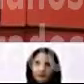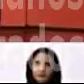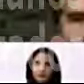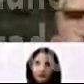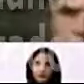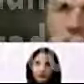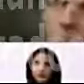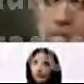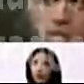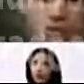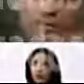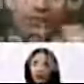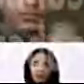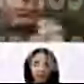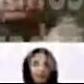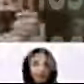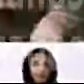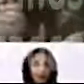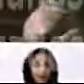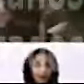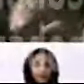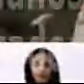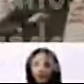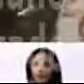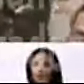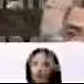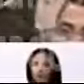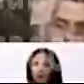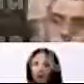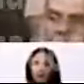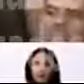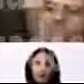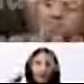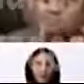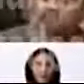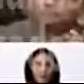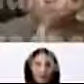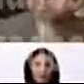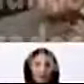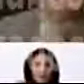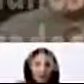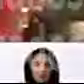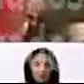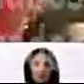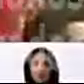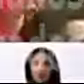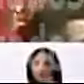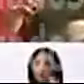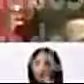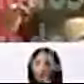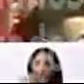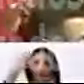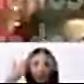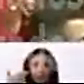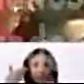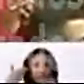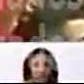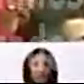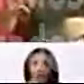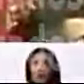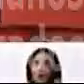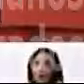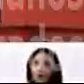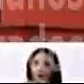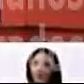Hoy levantamos nuestra voz otra vez contra el terrorismo. Por eso nuestra